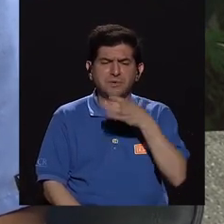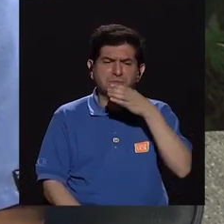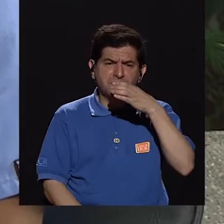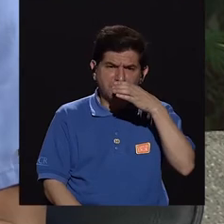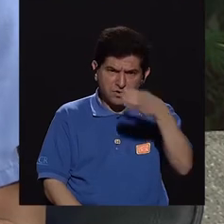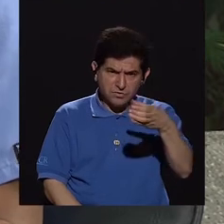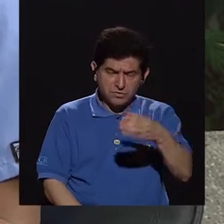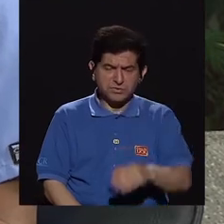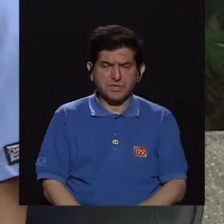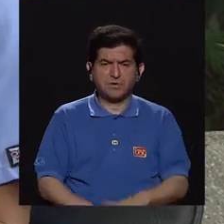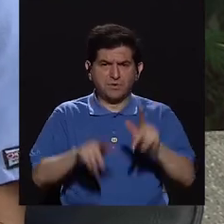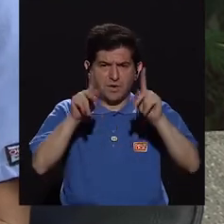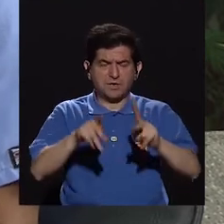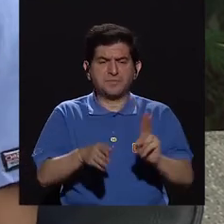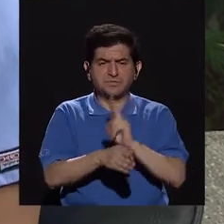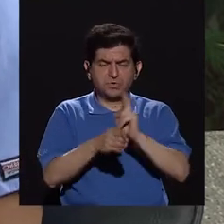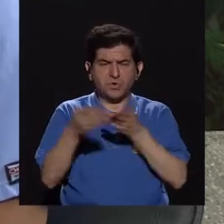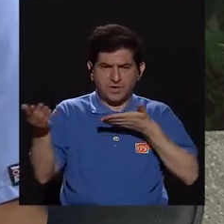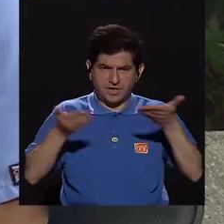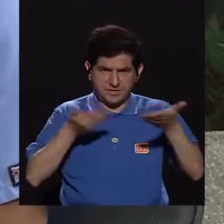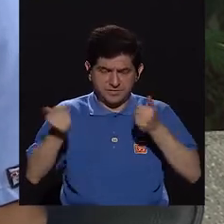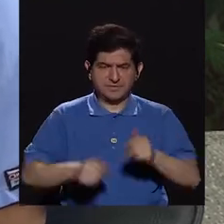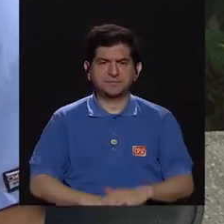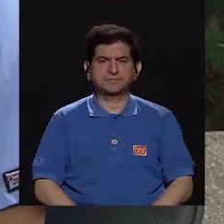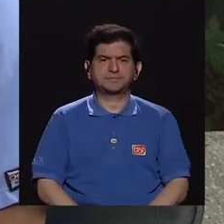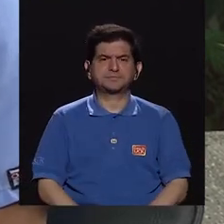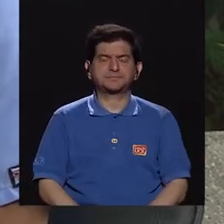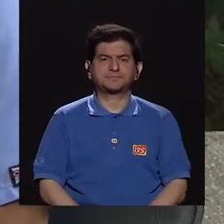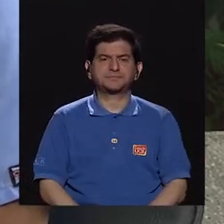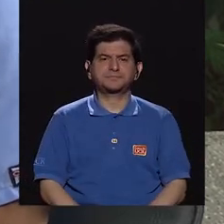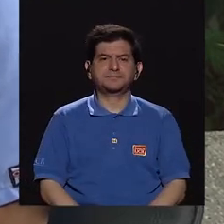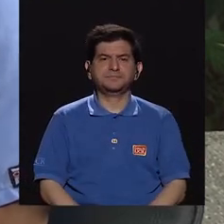a los usuarios del servicio es que